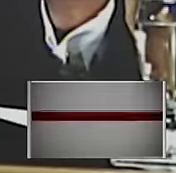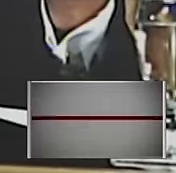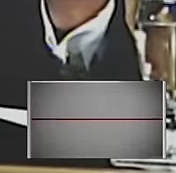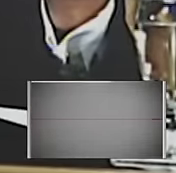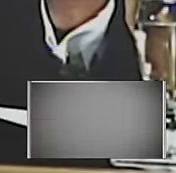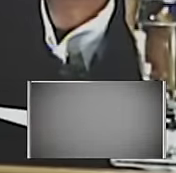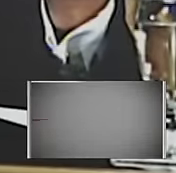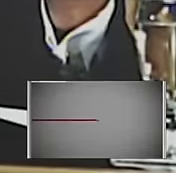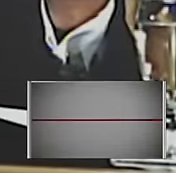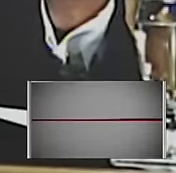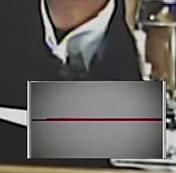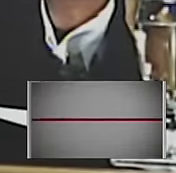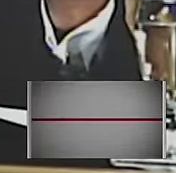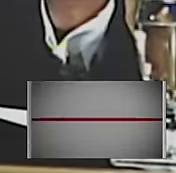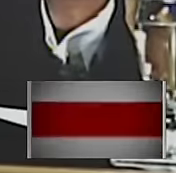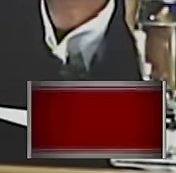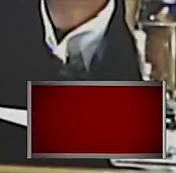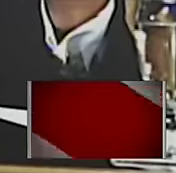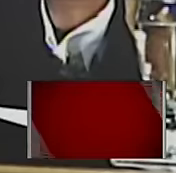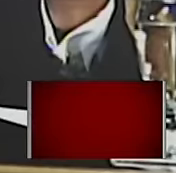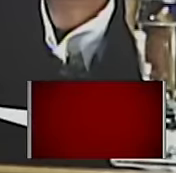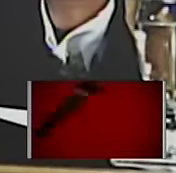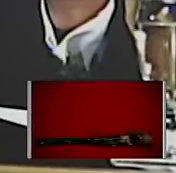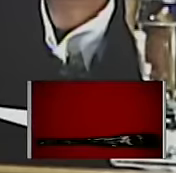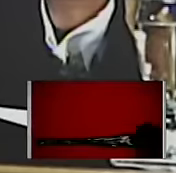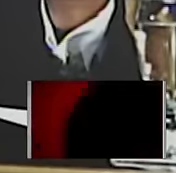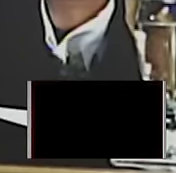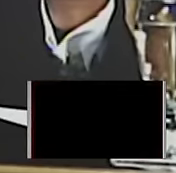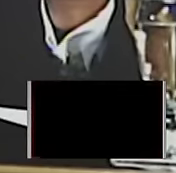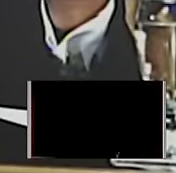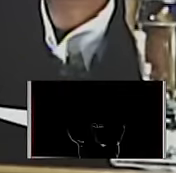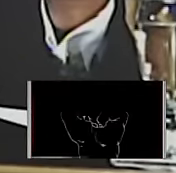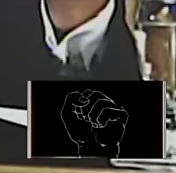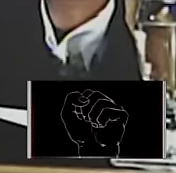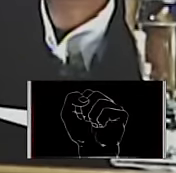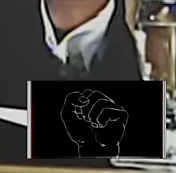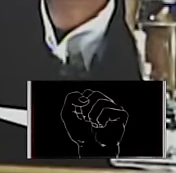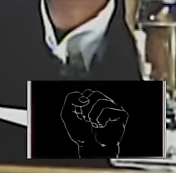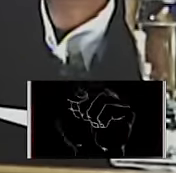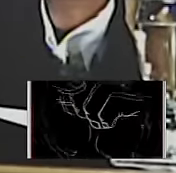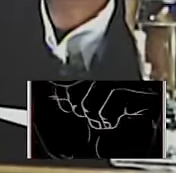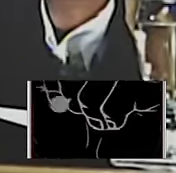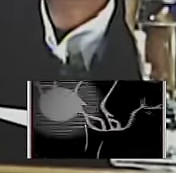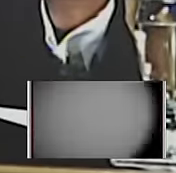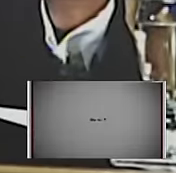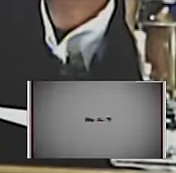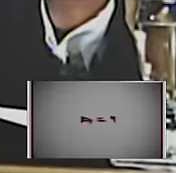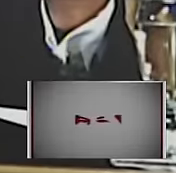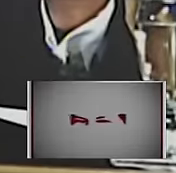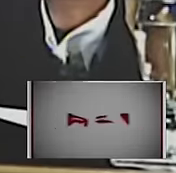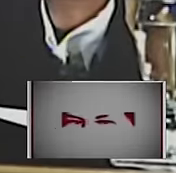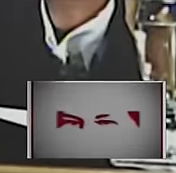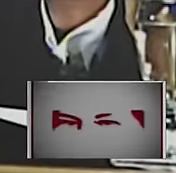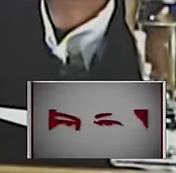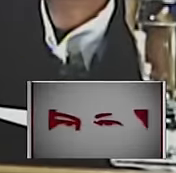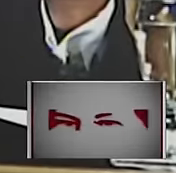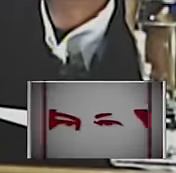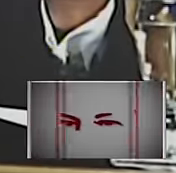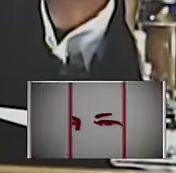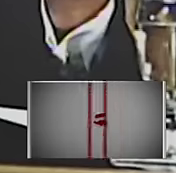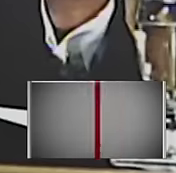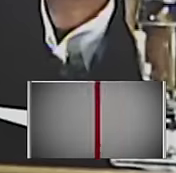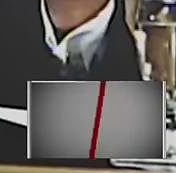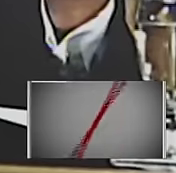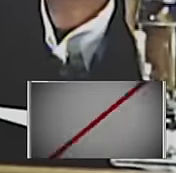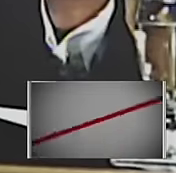UNERS 92.7, Tiznado 95.3, Fabulosa 94.7,